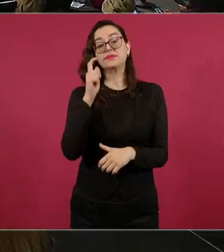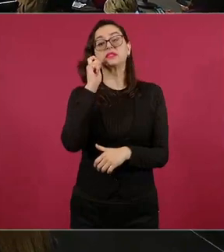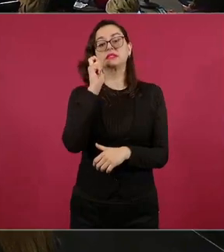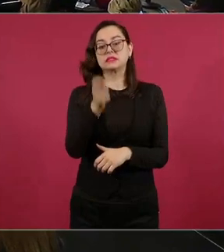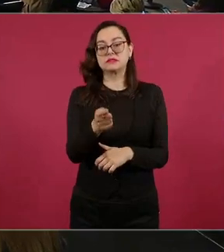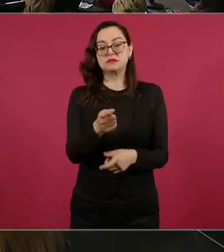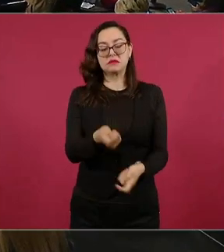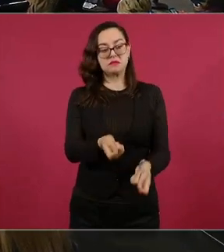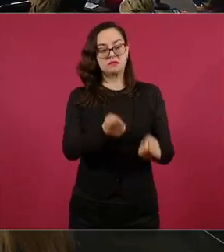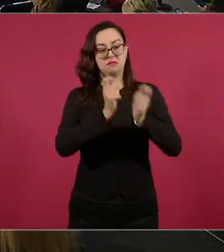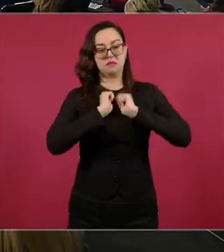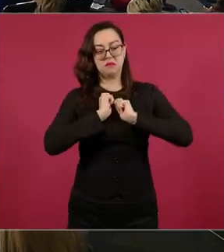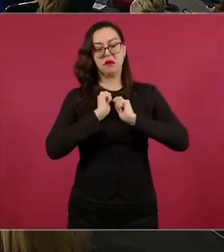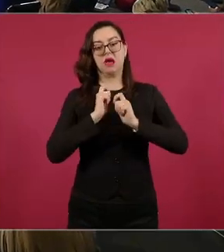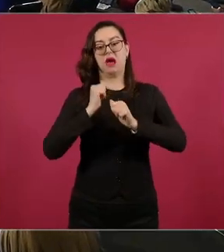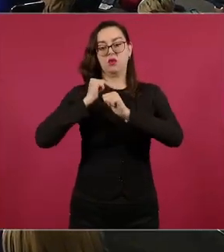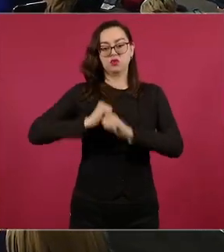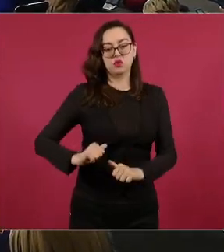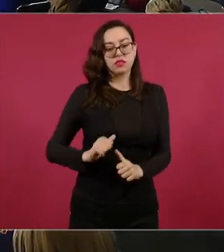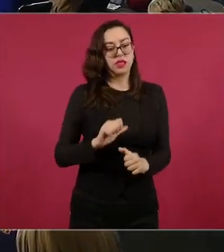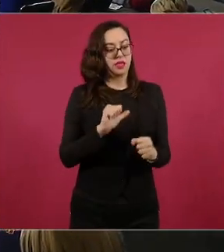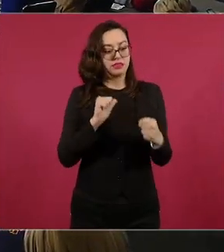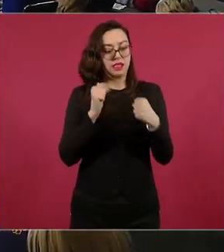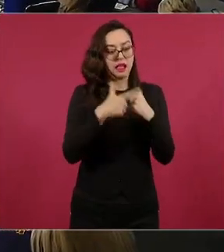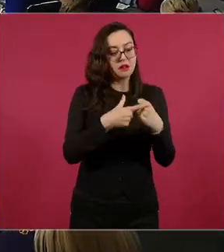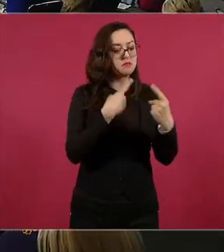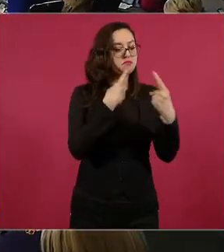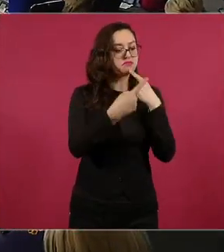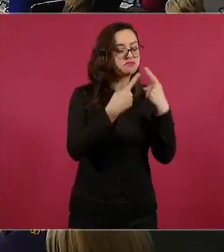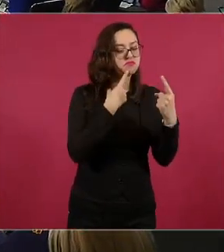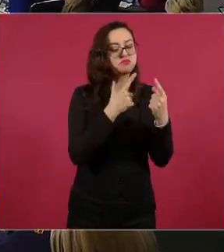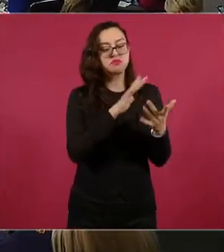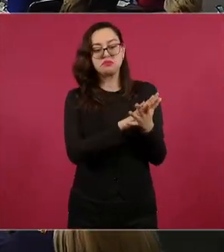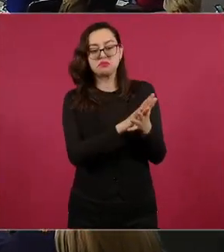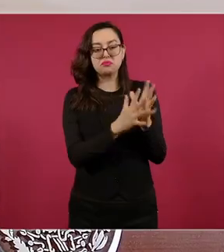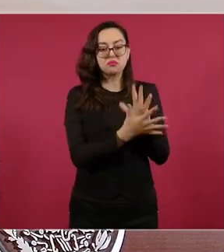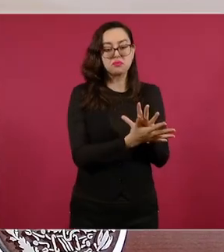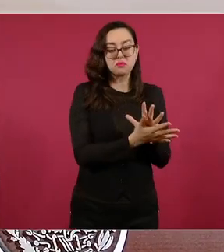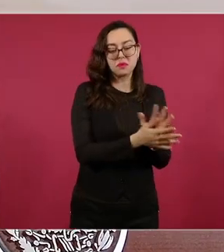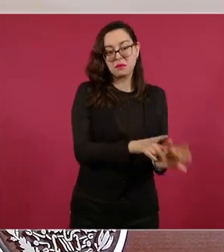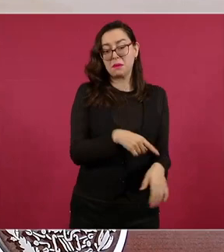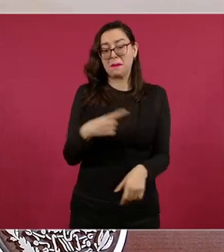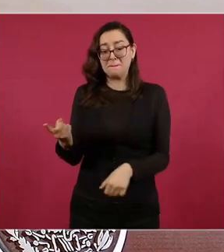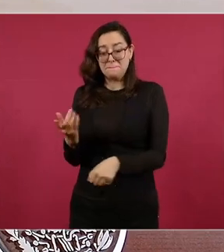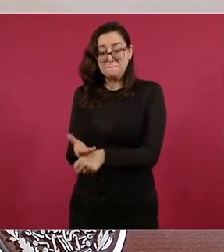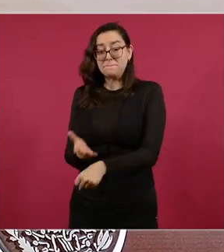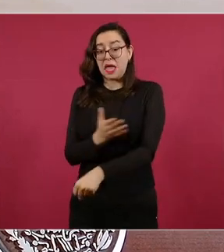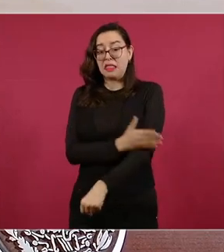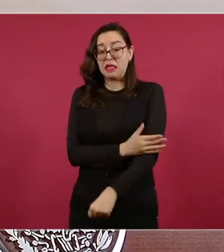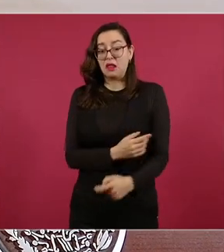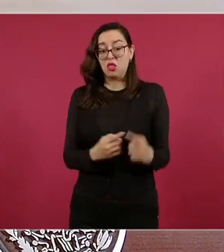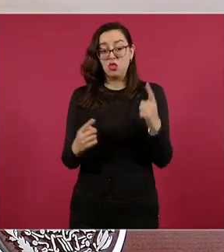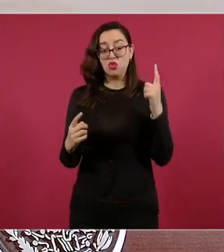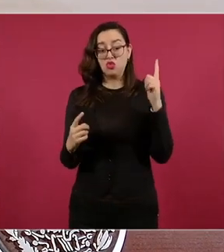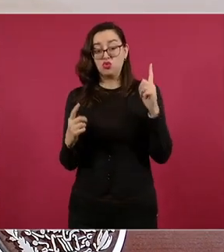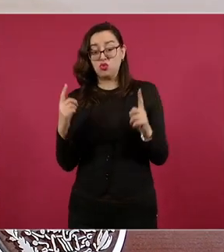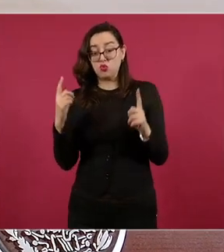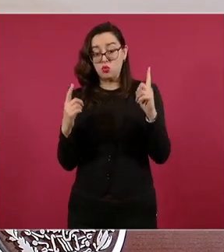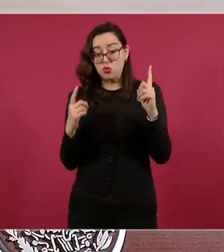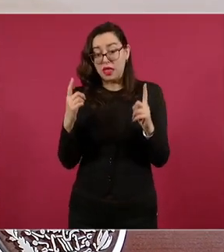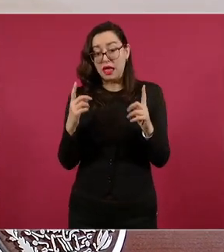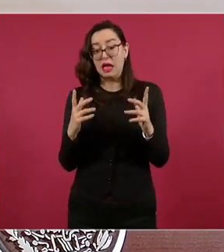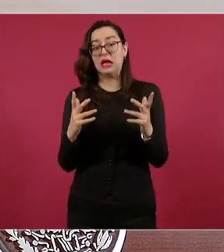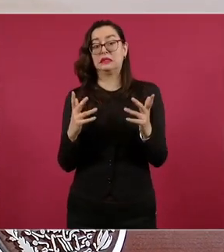para ocupar cargos públicos. Madero jamás titubeó ni dio